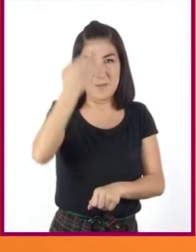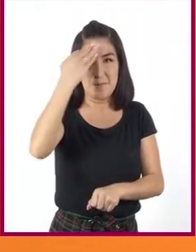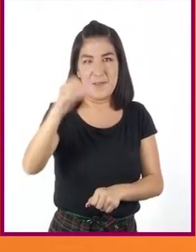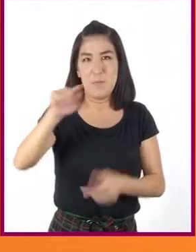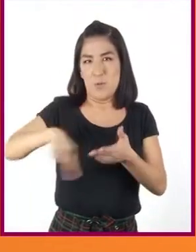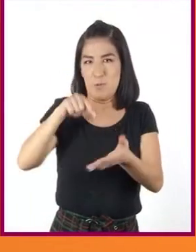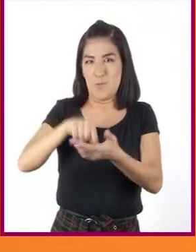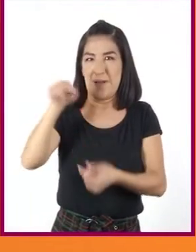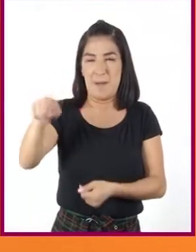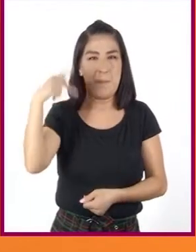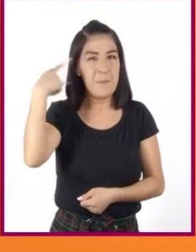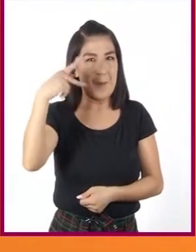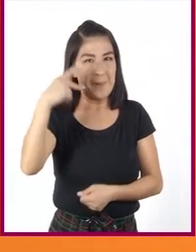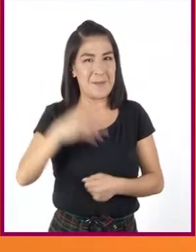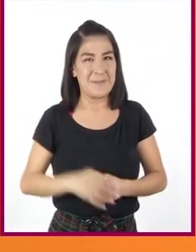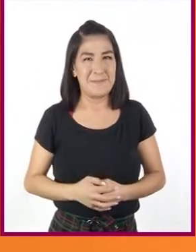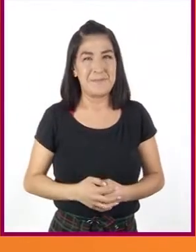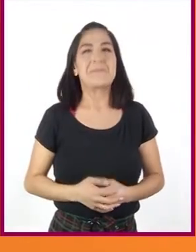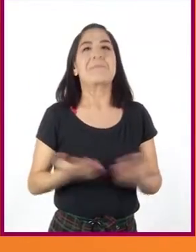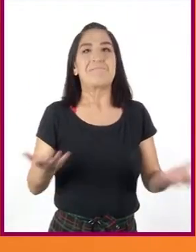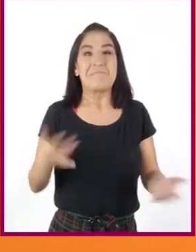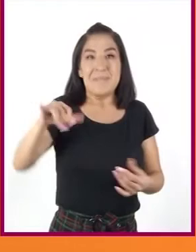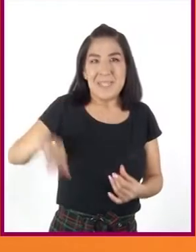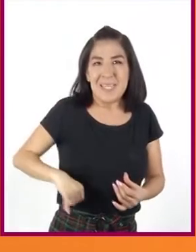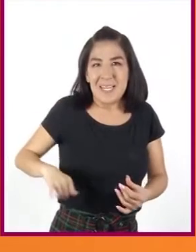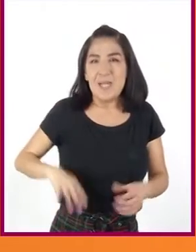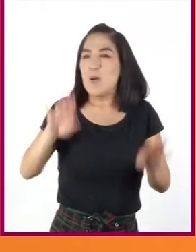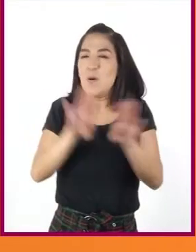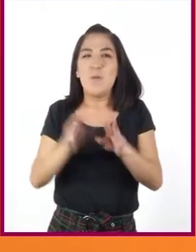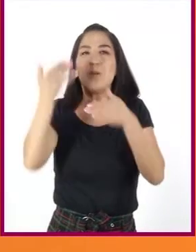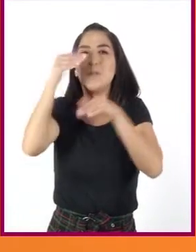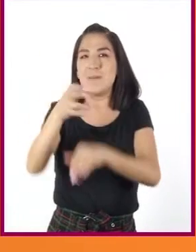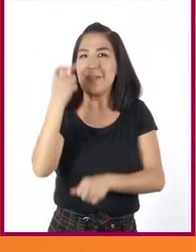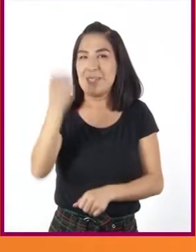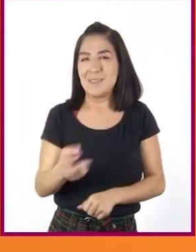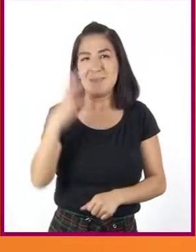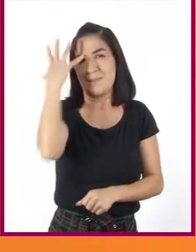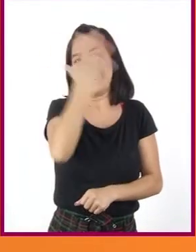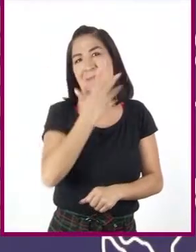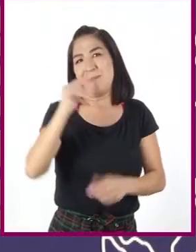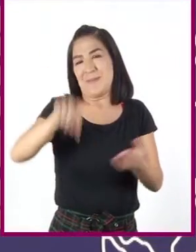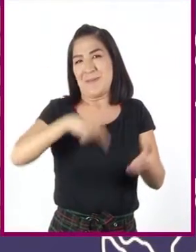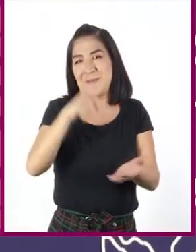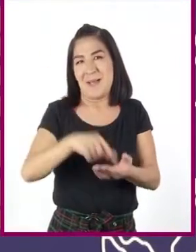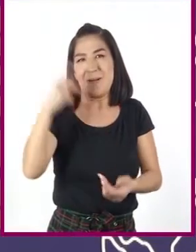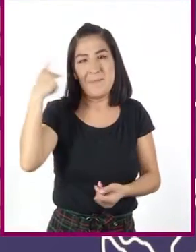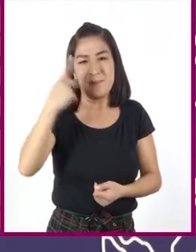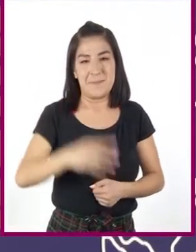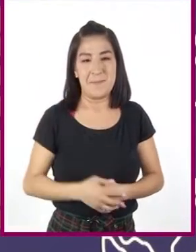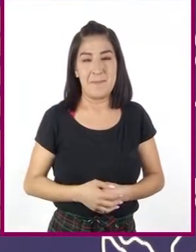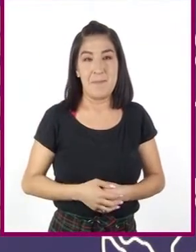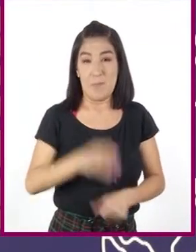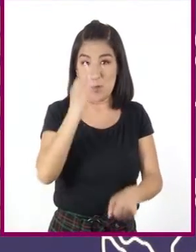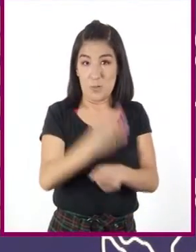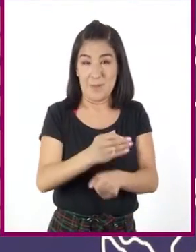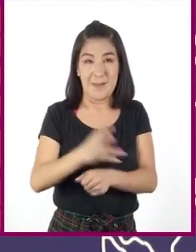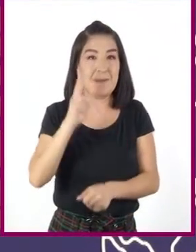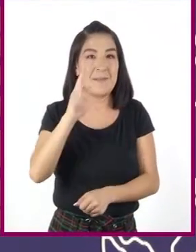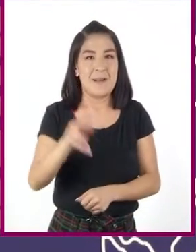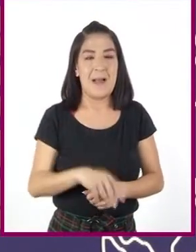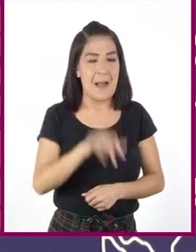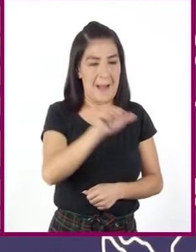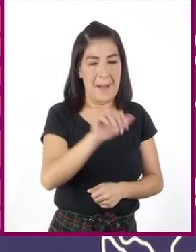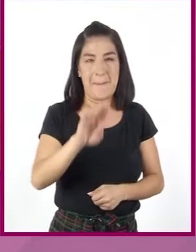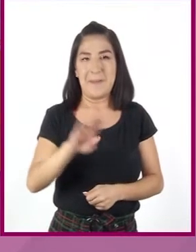Puebla? Sería muy interesante conocer más acerca de esta hermosa entidad. En esta sección del